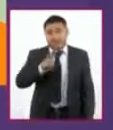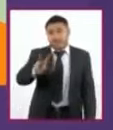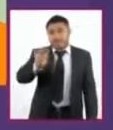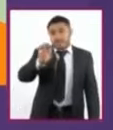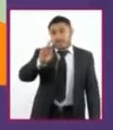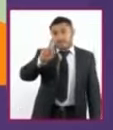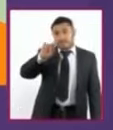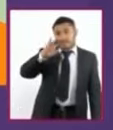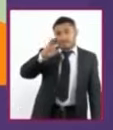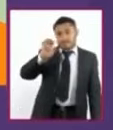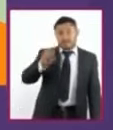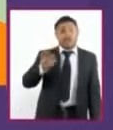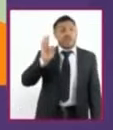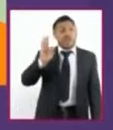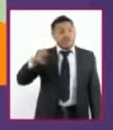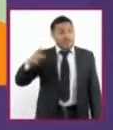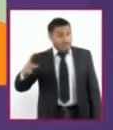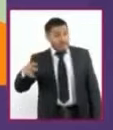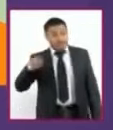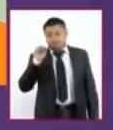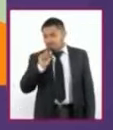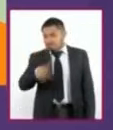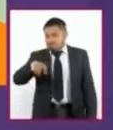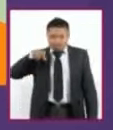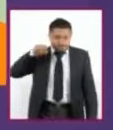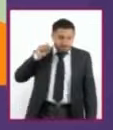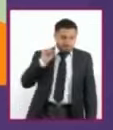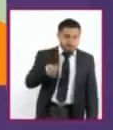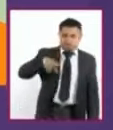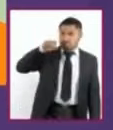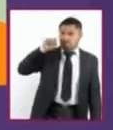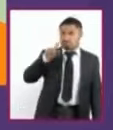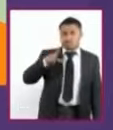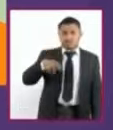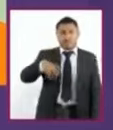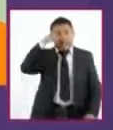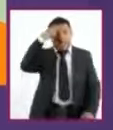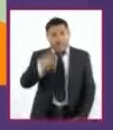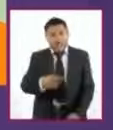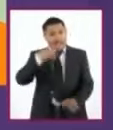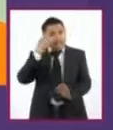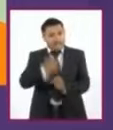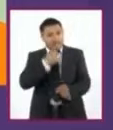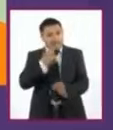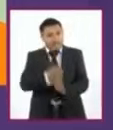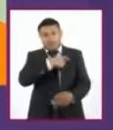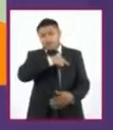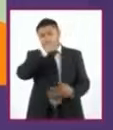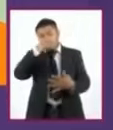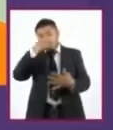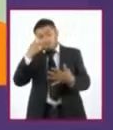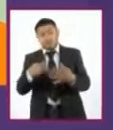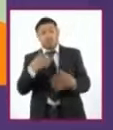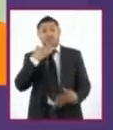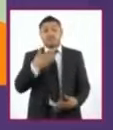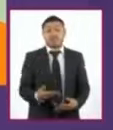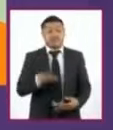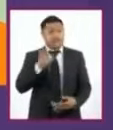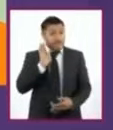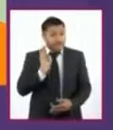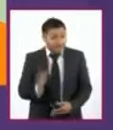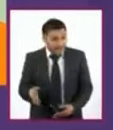F'. Seguimos el mismo procedimiento con los demás vértices para tener todos y cada uno. Una